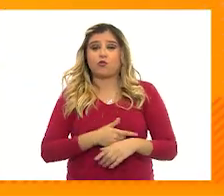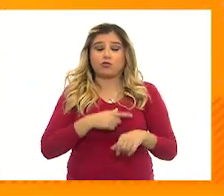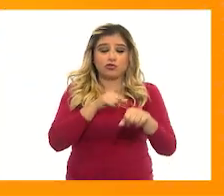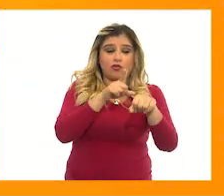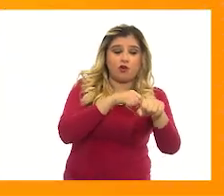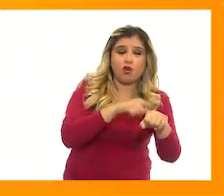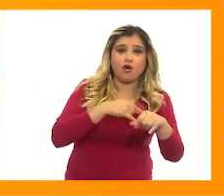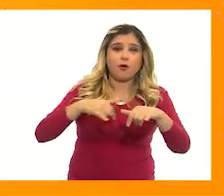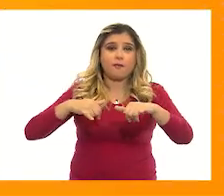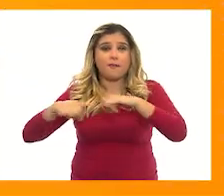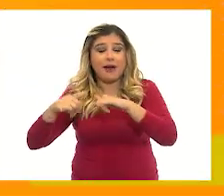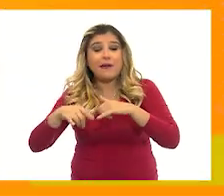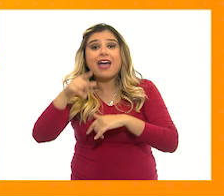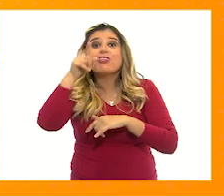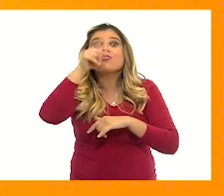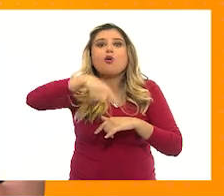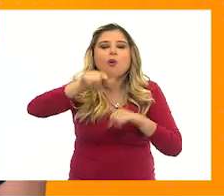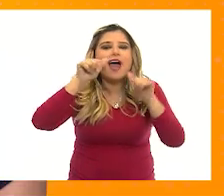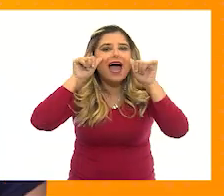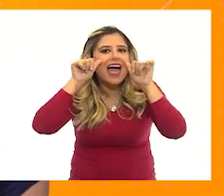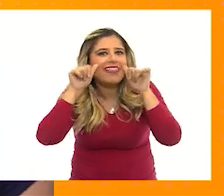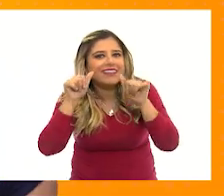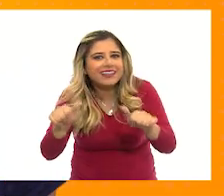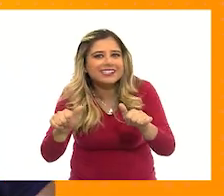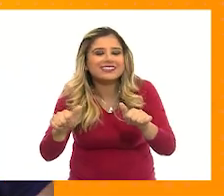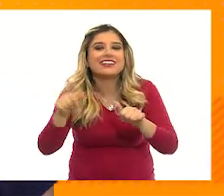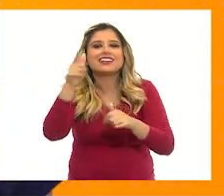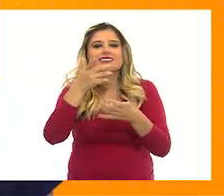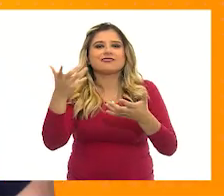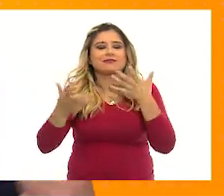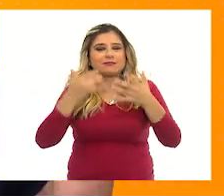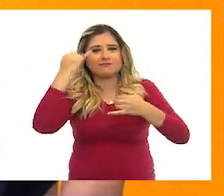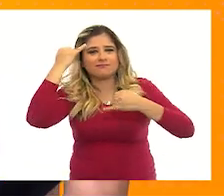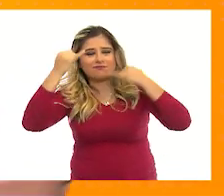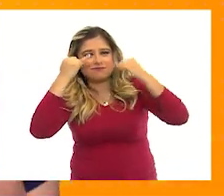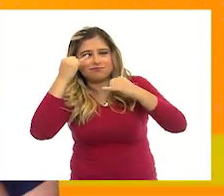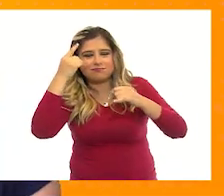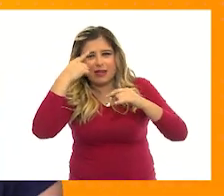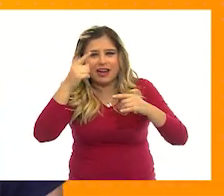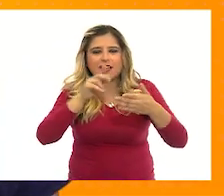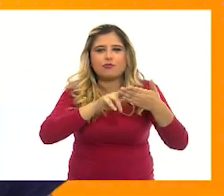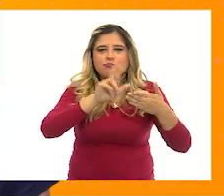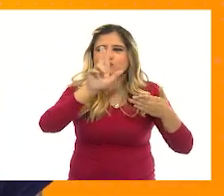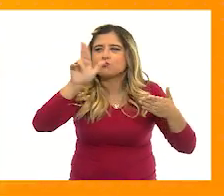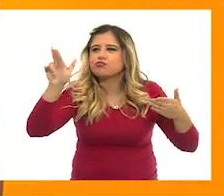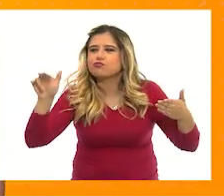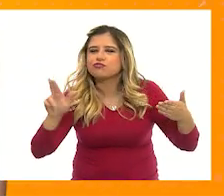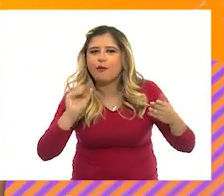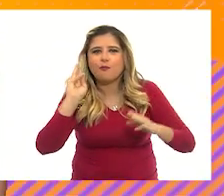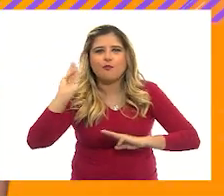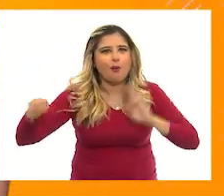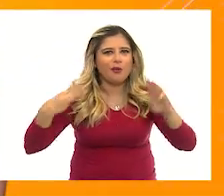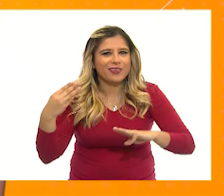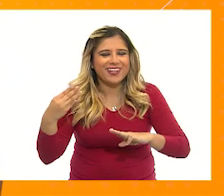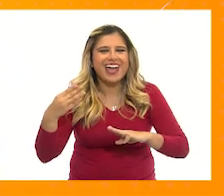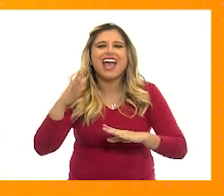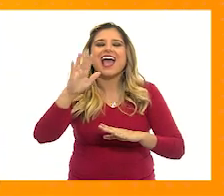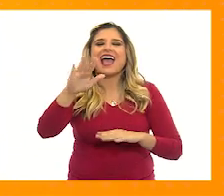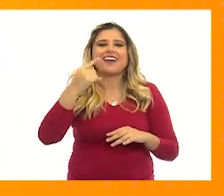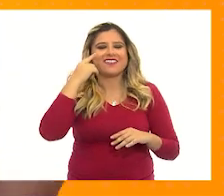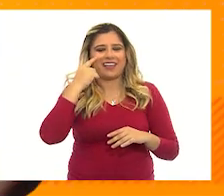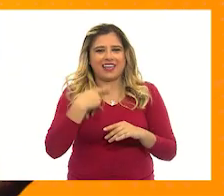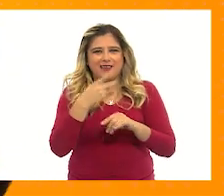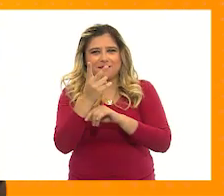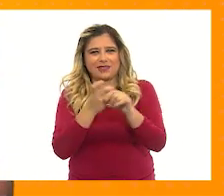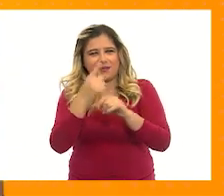los mapas, pongan mucha atención, porque vamos a crear patrones para colorear el mundo. Los invito a hacer este